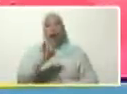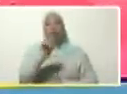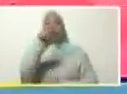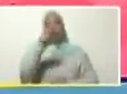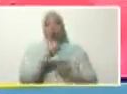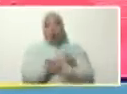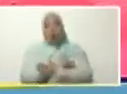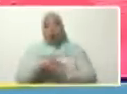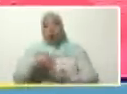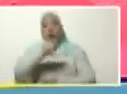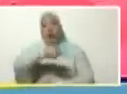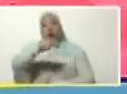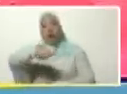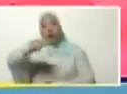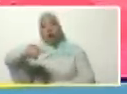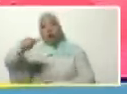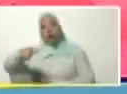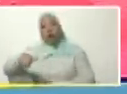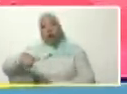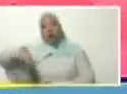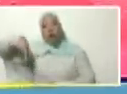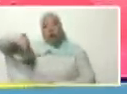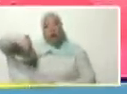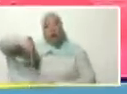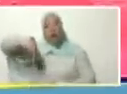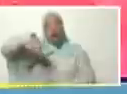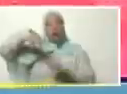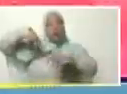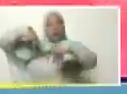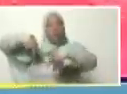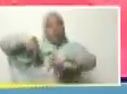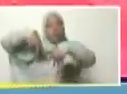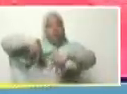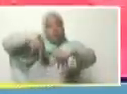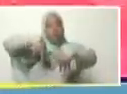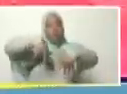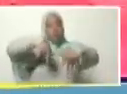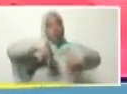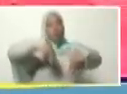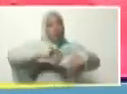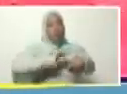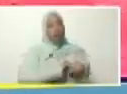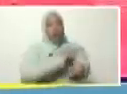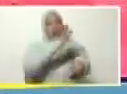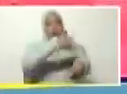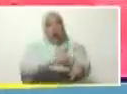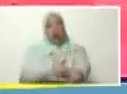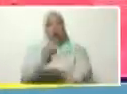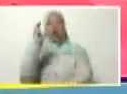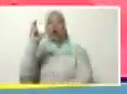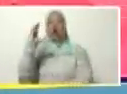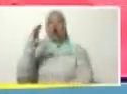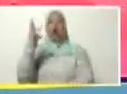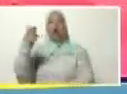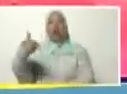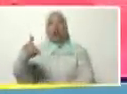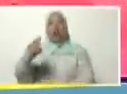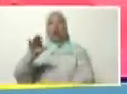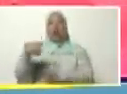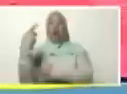personas. Y caminamos desde el Poliedro, desde Coche, desde la parroquia Coche, la parroquia El